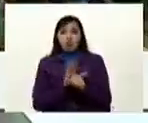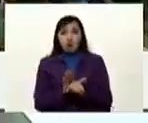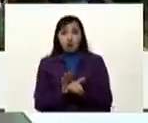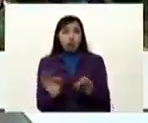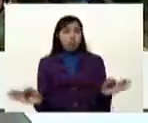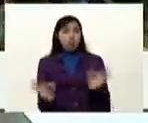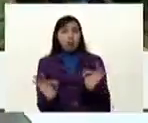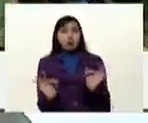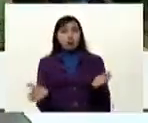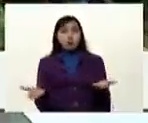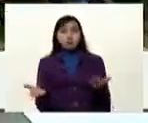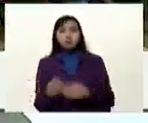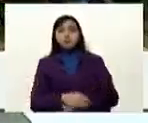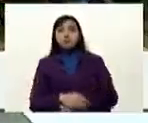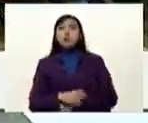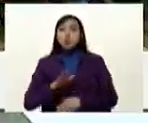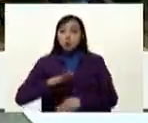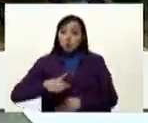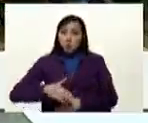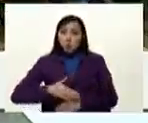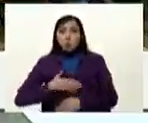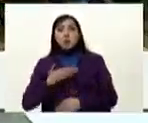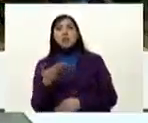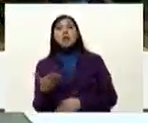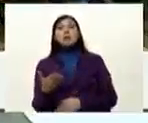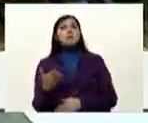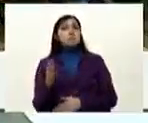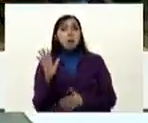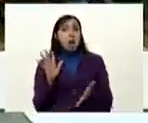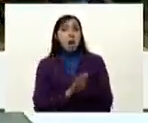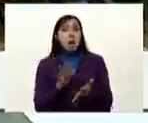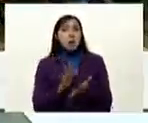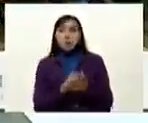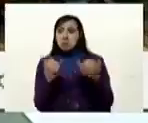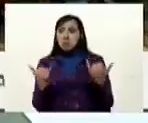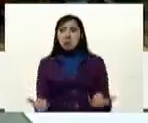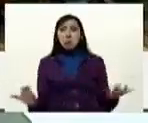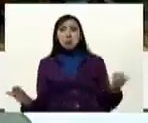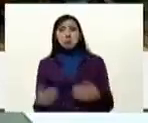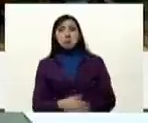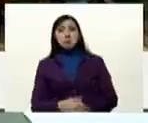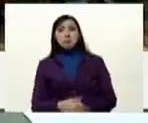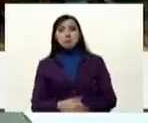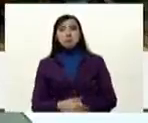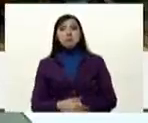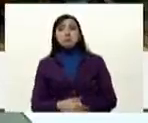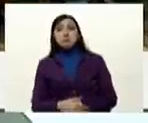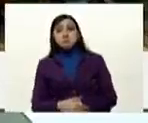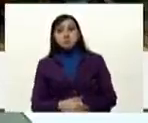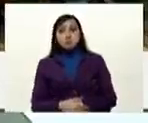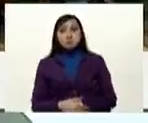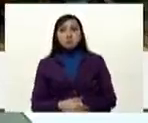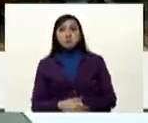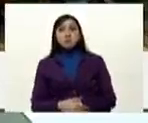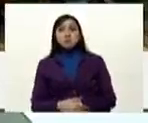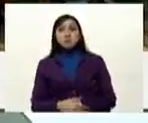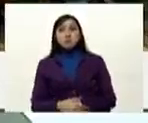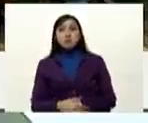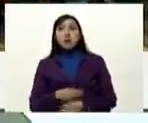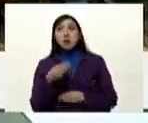Ninguna. Podías pasar tranquilo o tranquila. O miento. O miento.